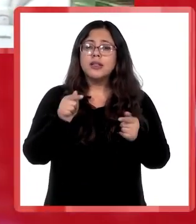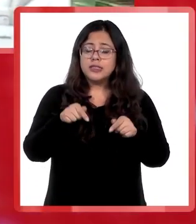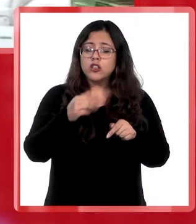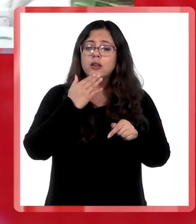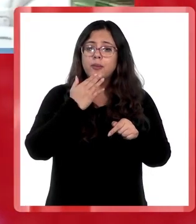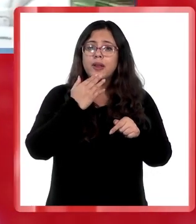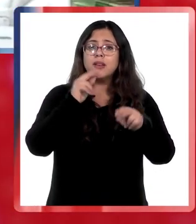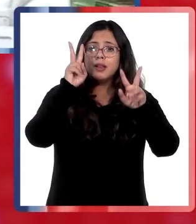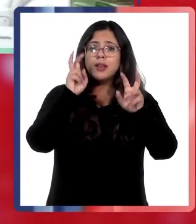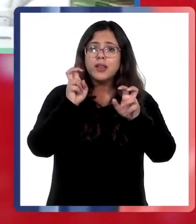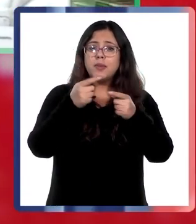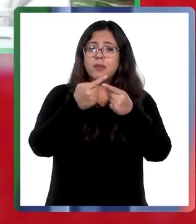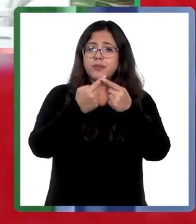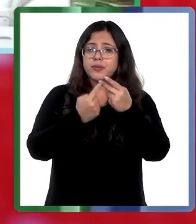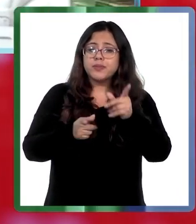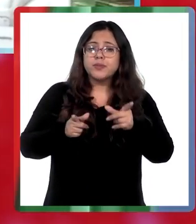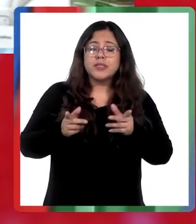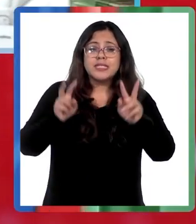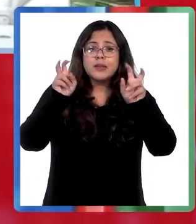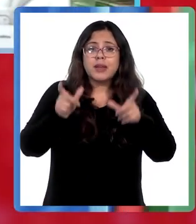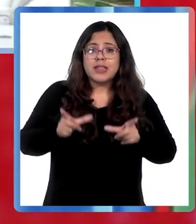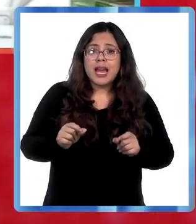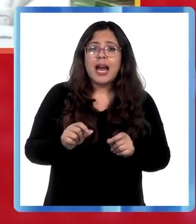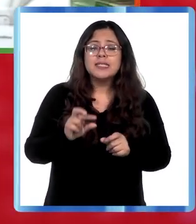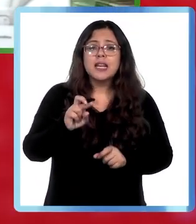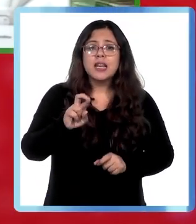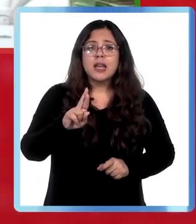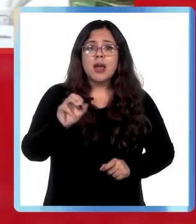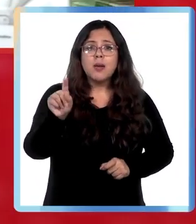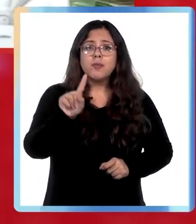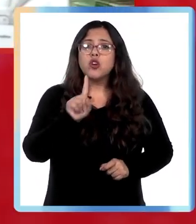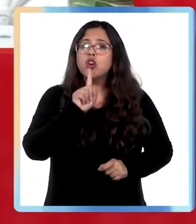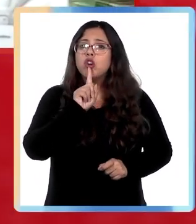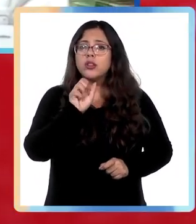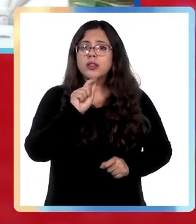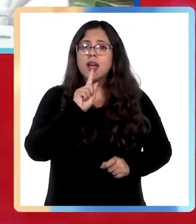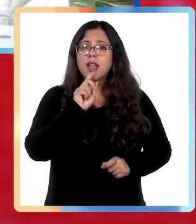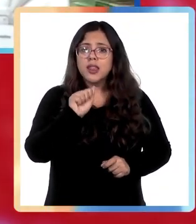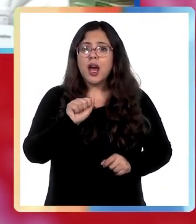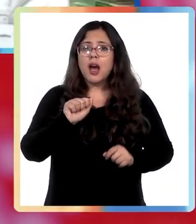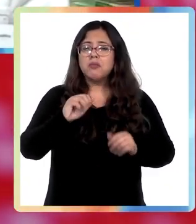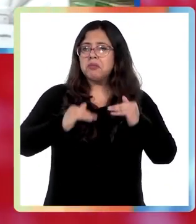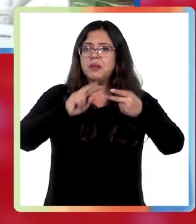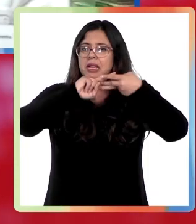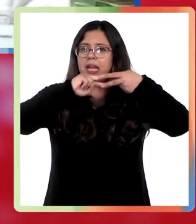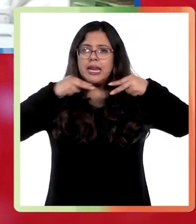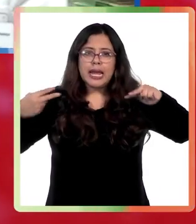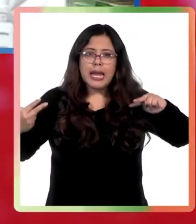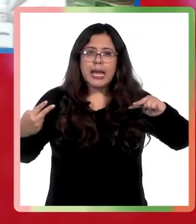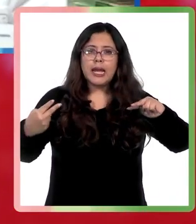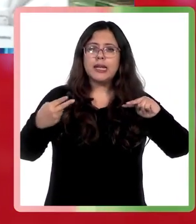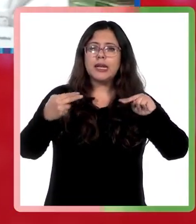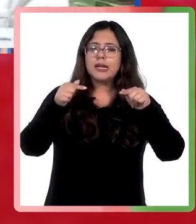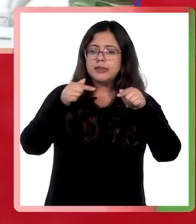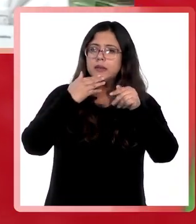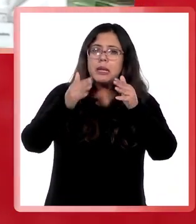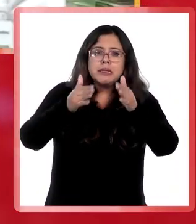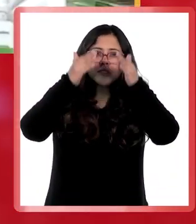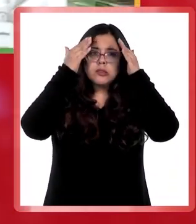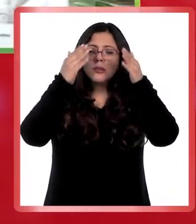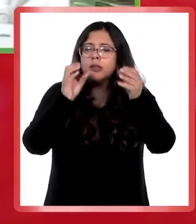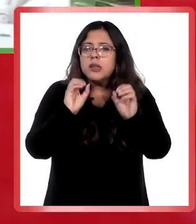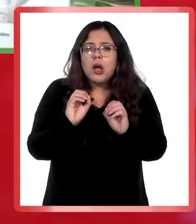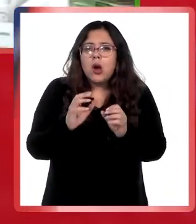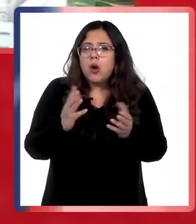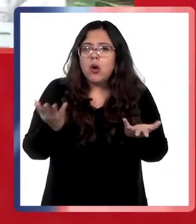tiene que ver estos tipos, los distintos casos del cáncer de próstata, si tiene que ver con la genética y ahí hay que poner un poco más de